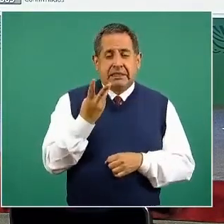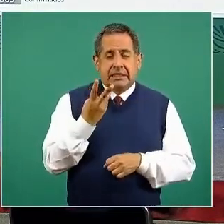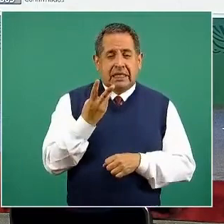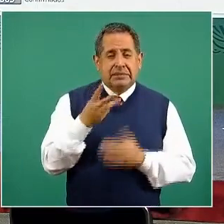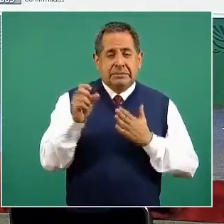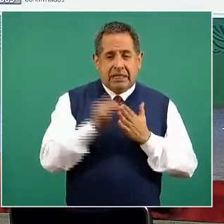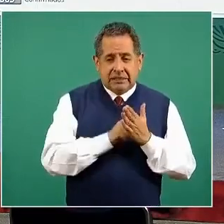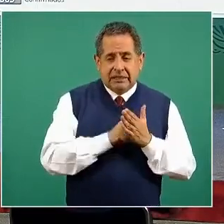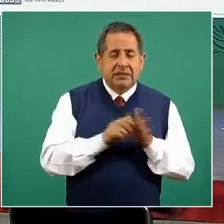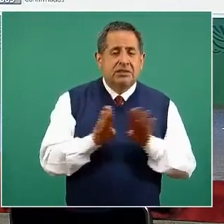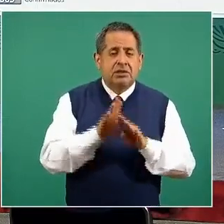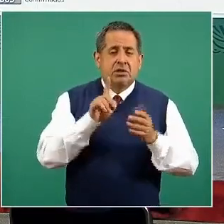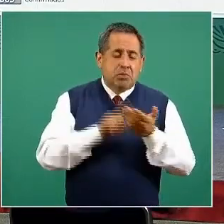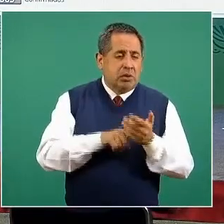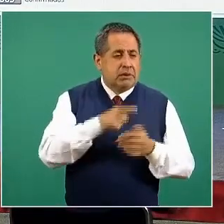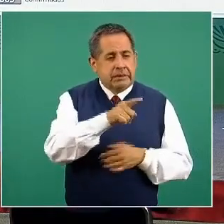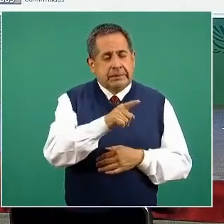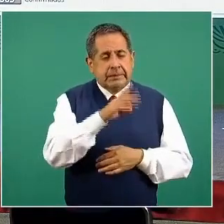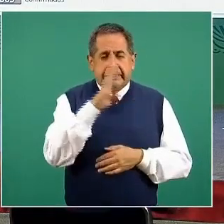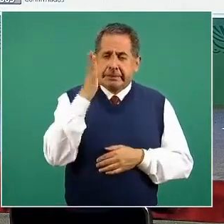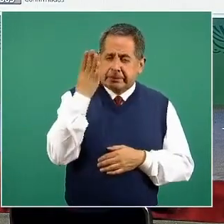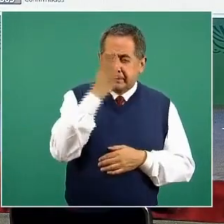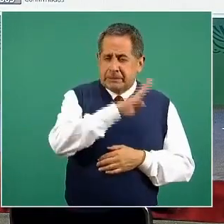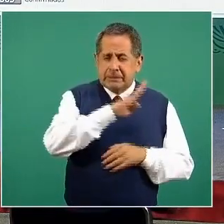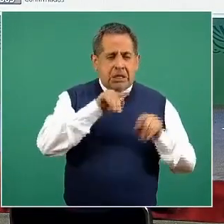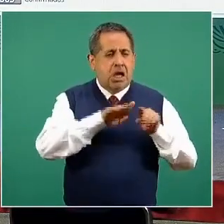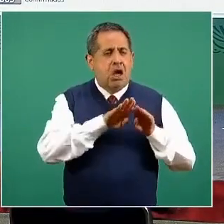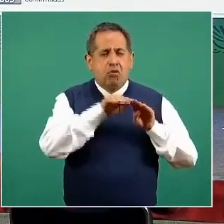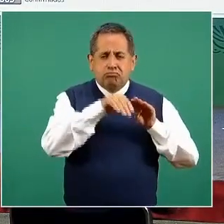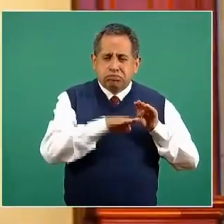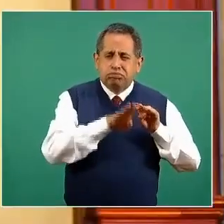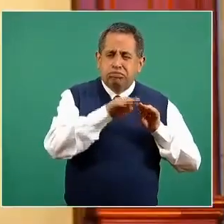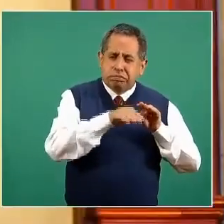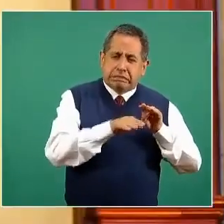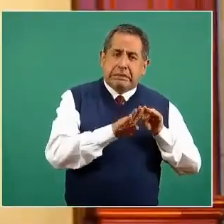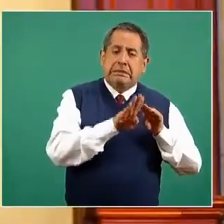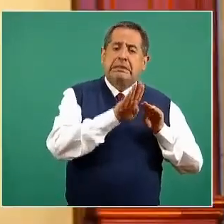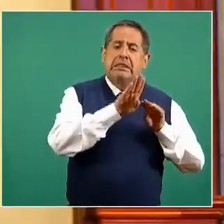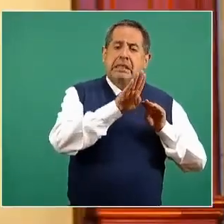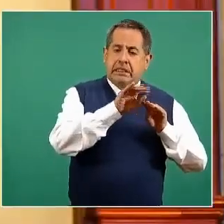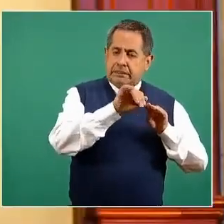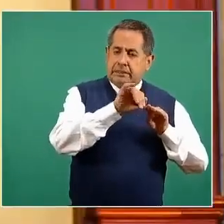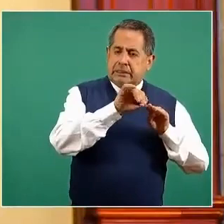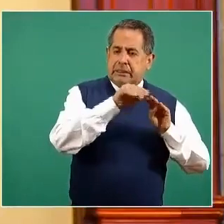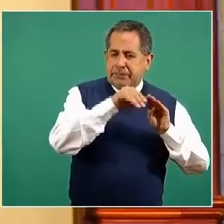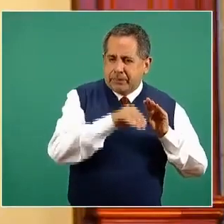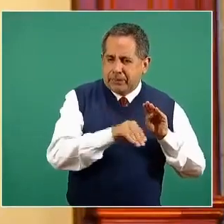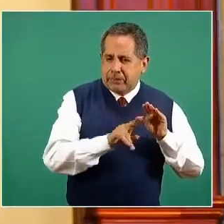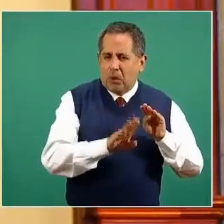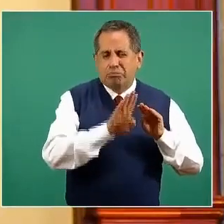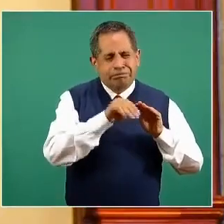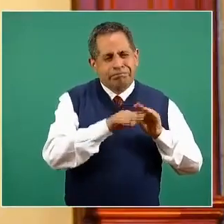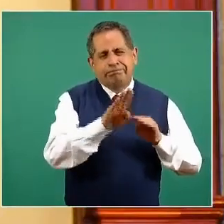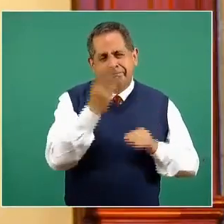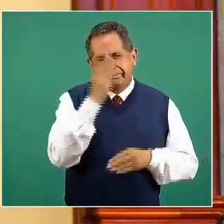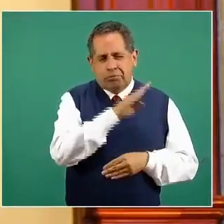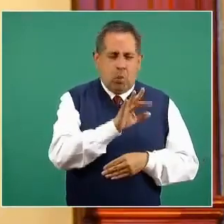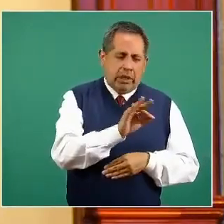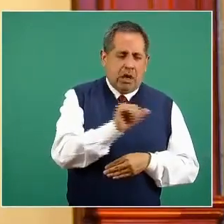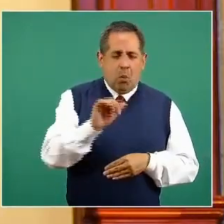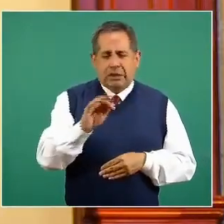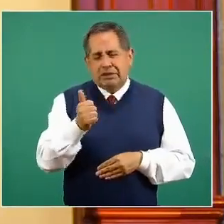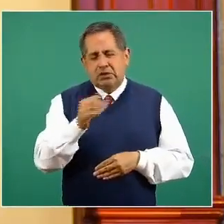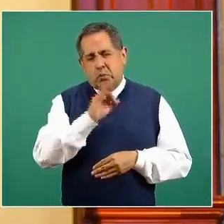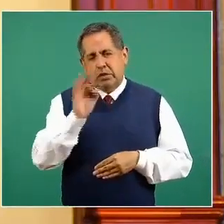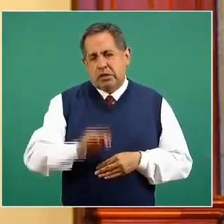tenido un comportamiento ondulante que ha fluctuado entre el 40 y el 46%. Para la